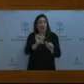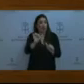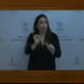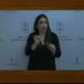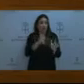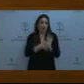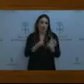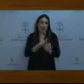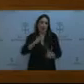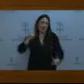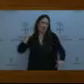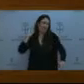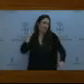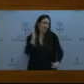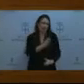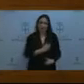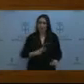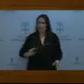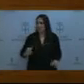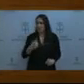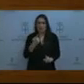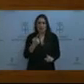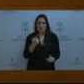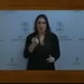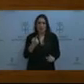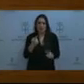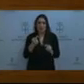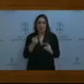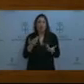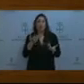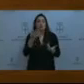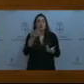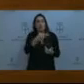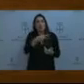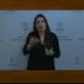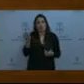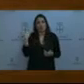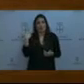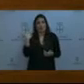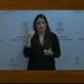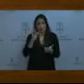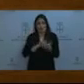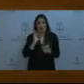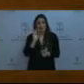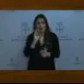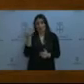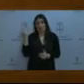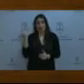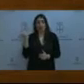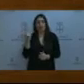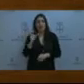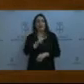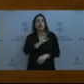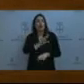zarpazo definitivo a los planes de empleo. Y hace dos semanas, durante esta interpelación, el señor